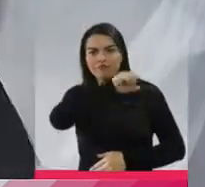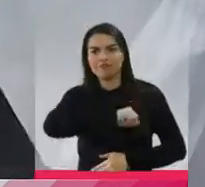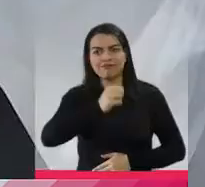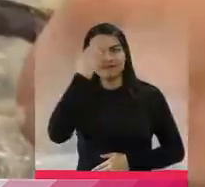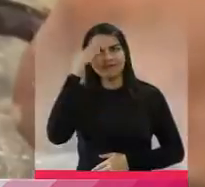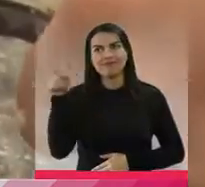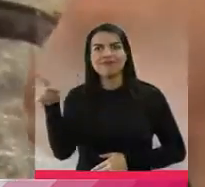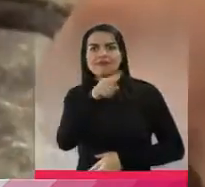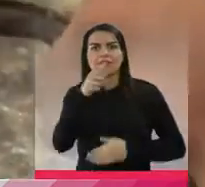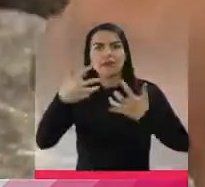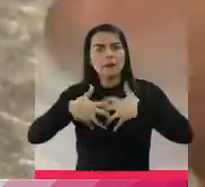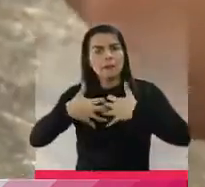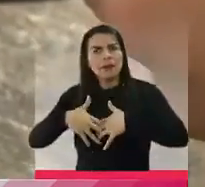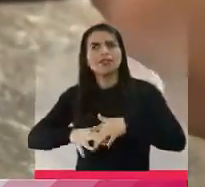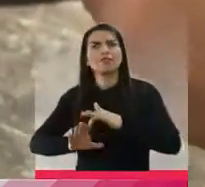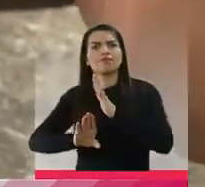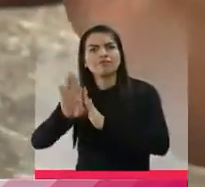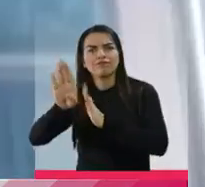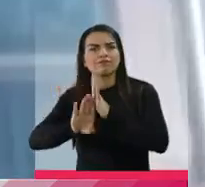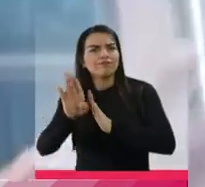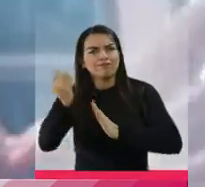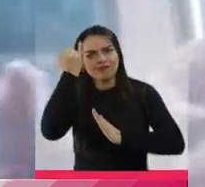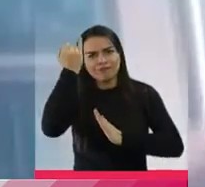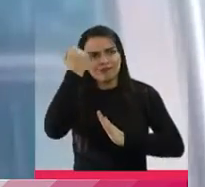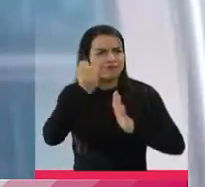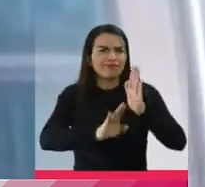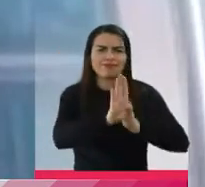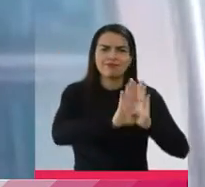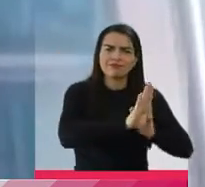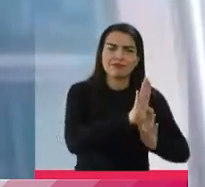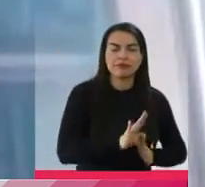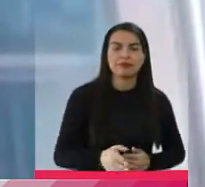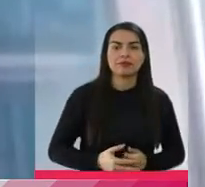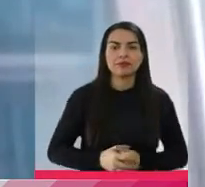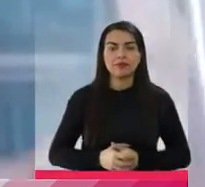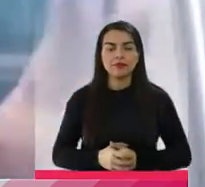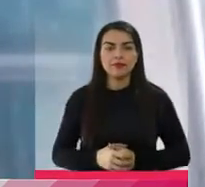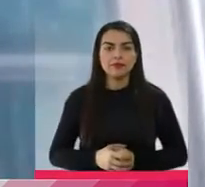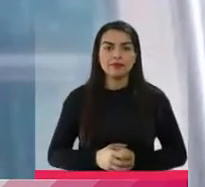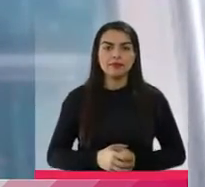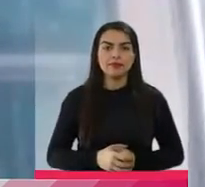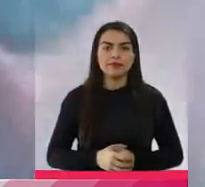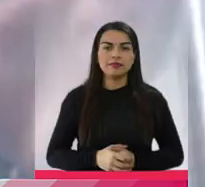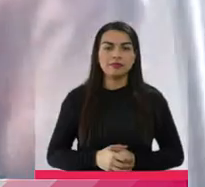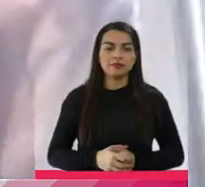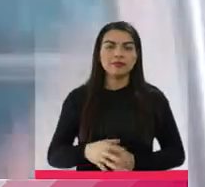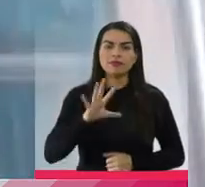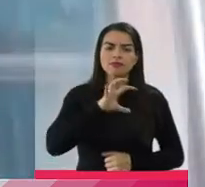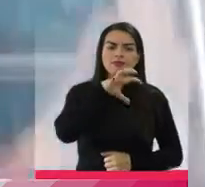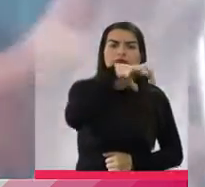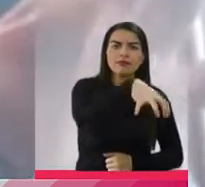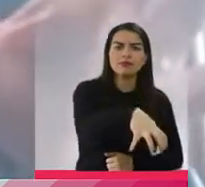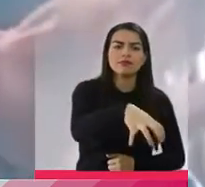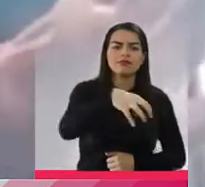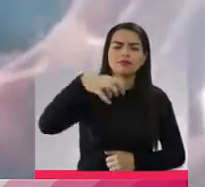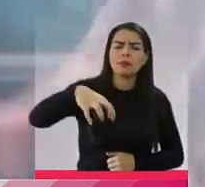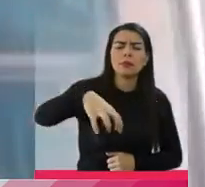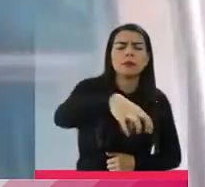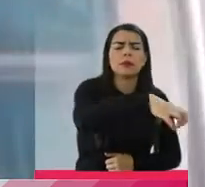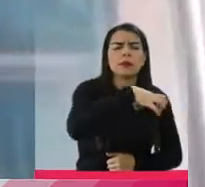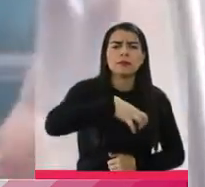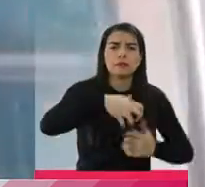las más grandes compañías del país. Con la sabana, los parques industriales conforma el centro